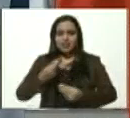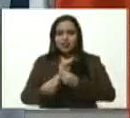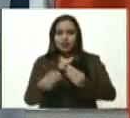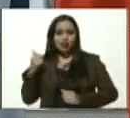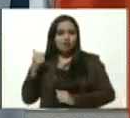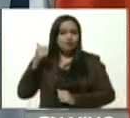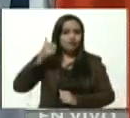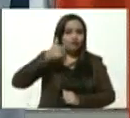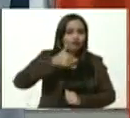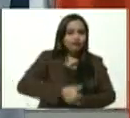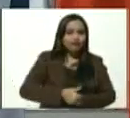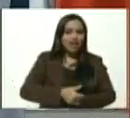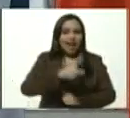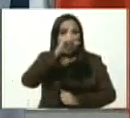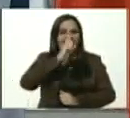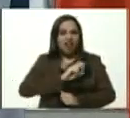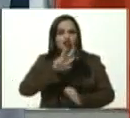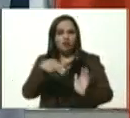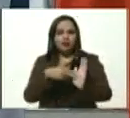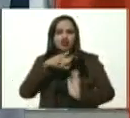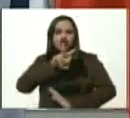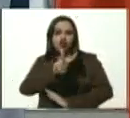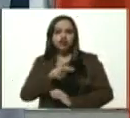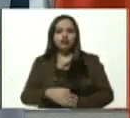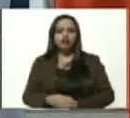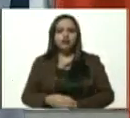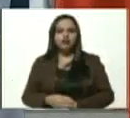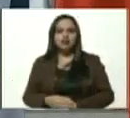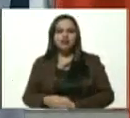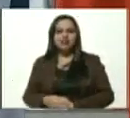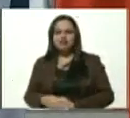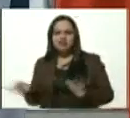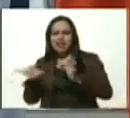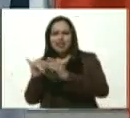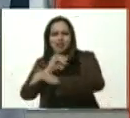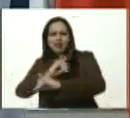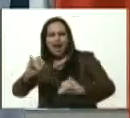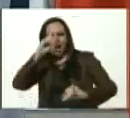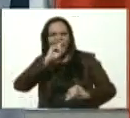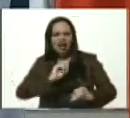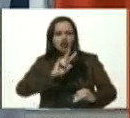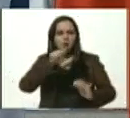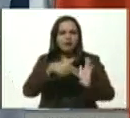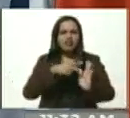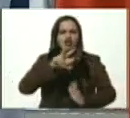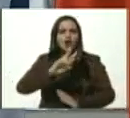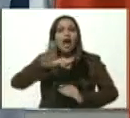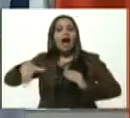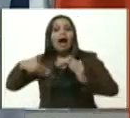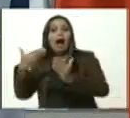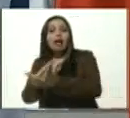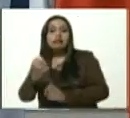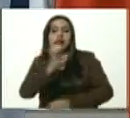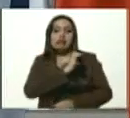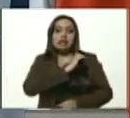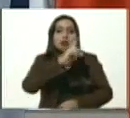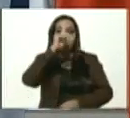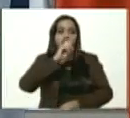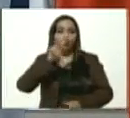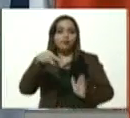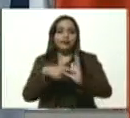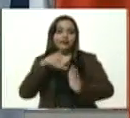durante el año 2002, finales del año 2002, hasta inclusive enero del año